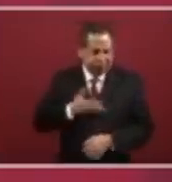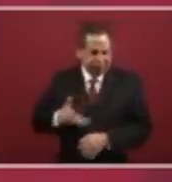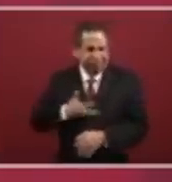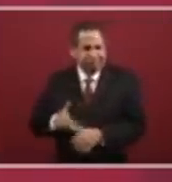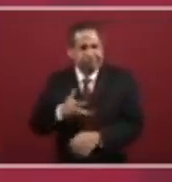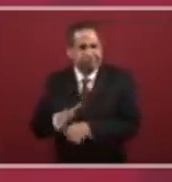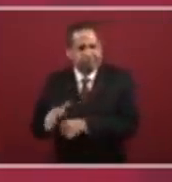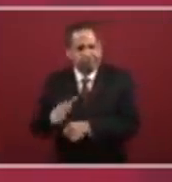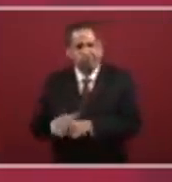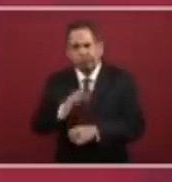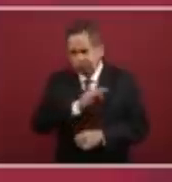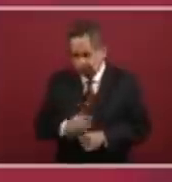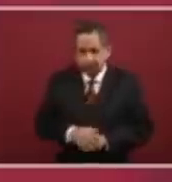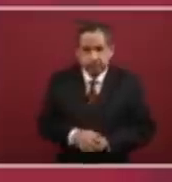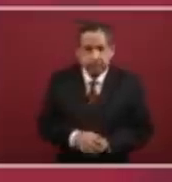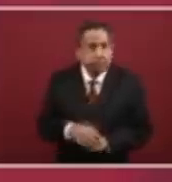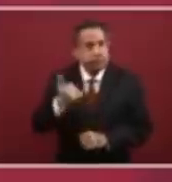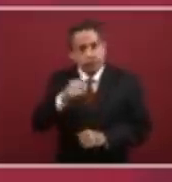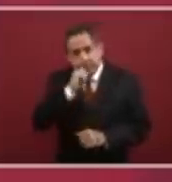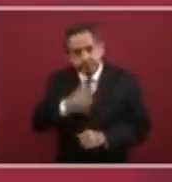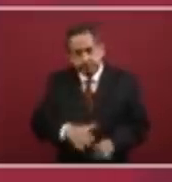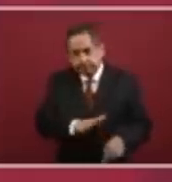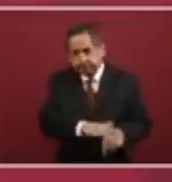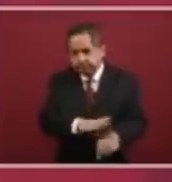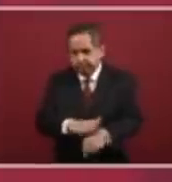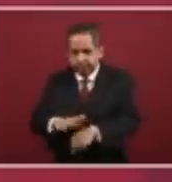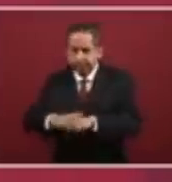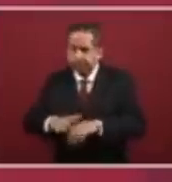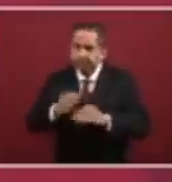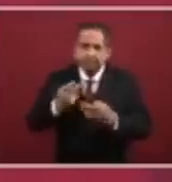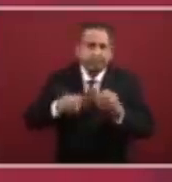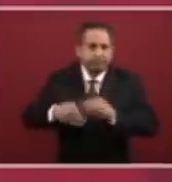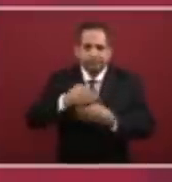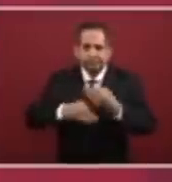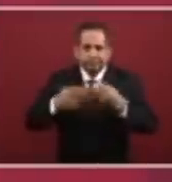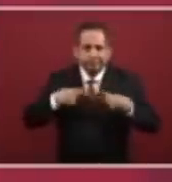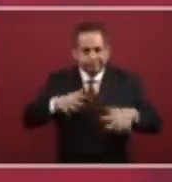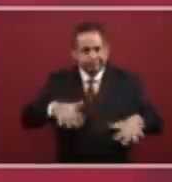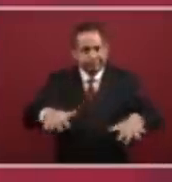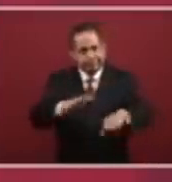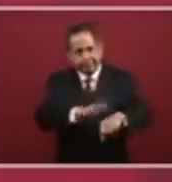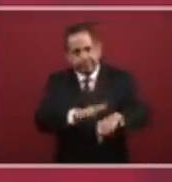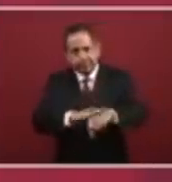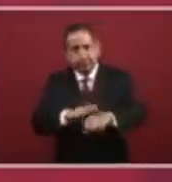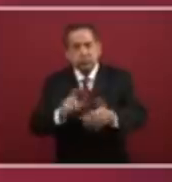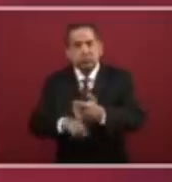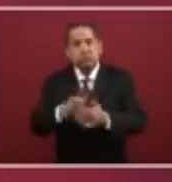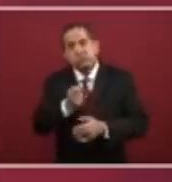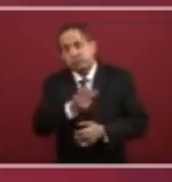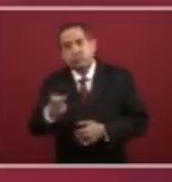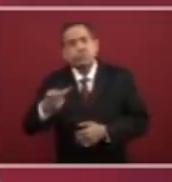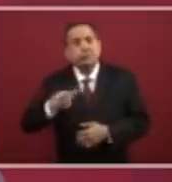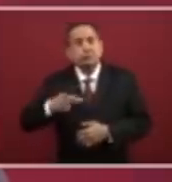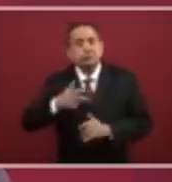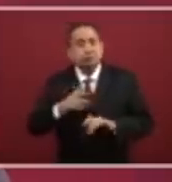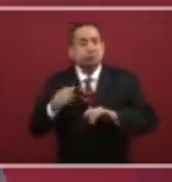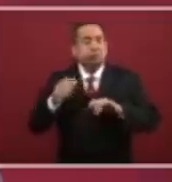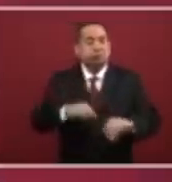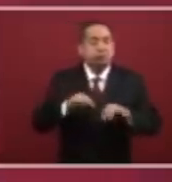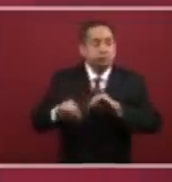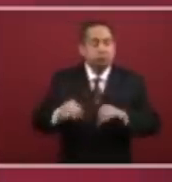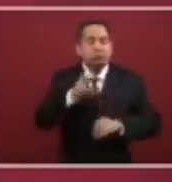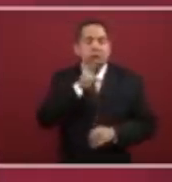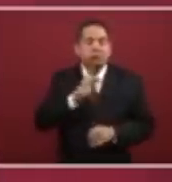Y hago un llamado a todos los trabajadores petroleros y